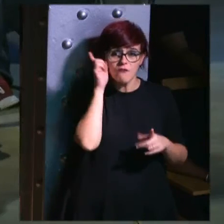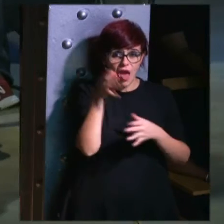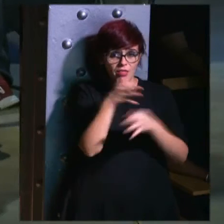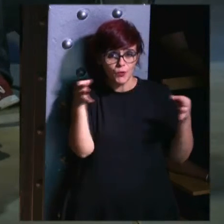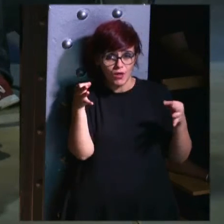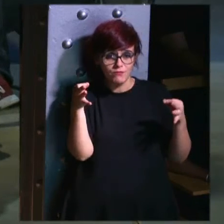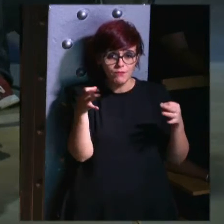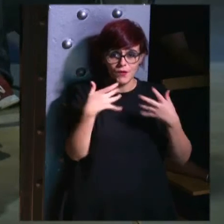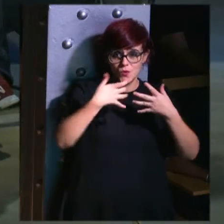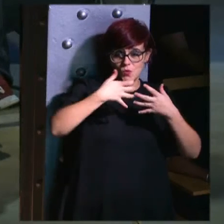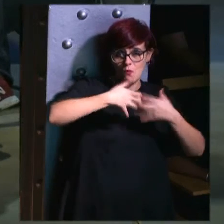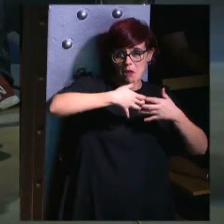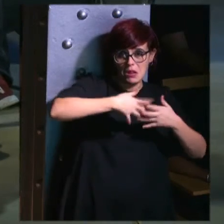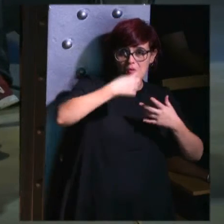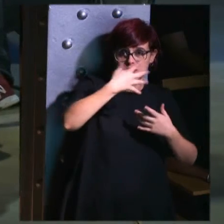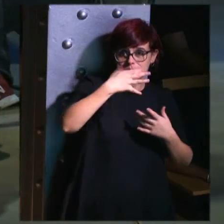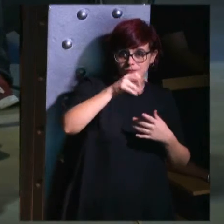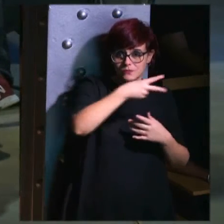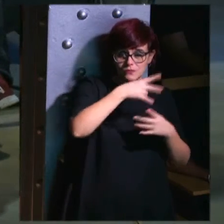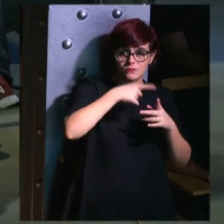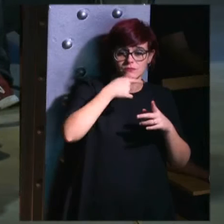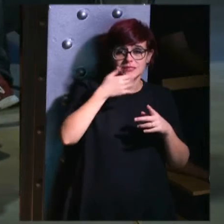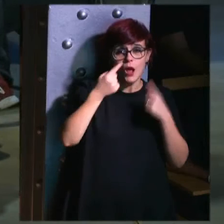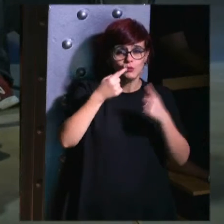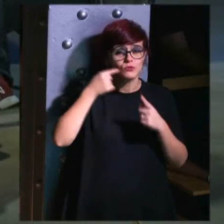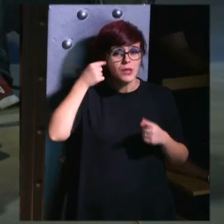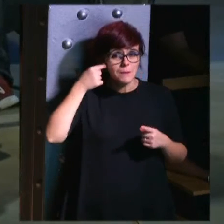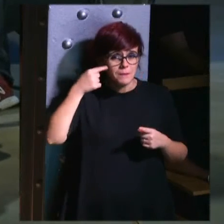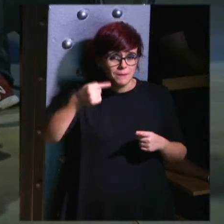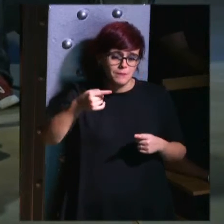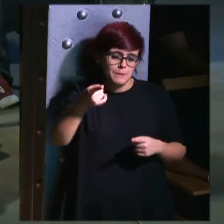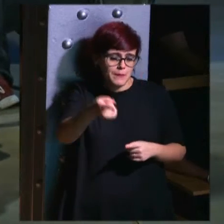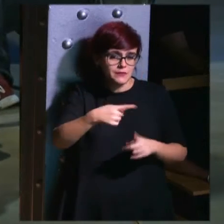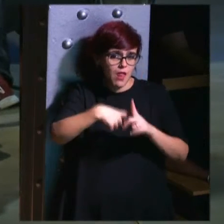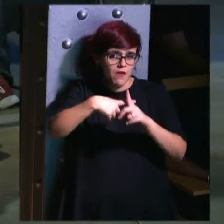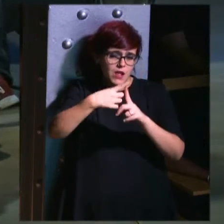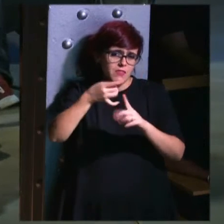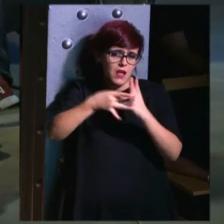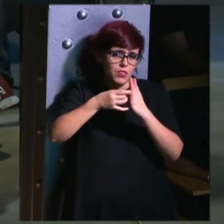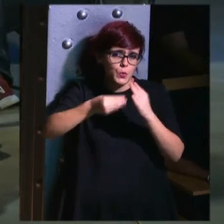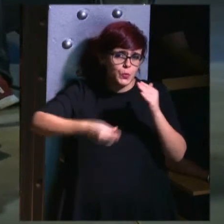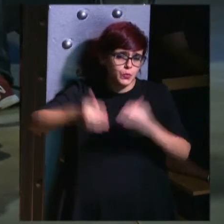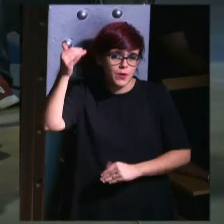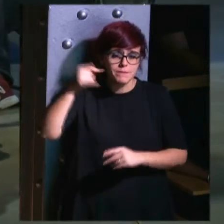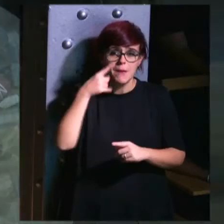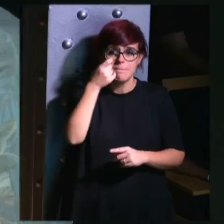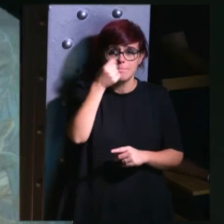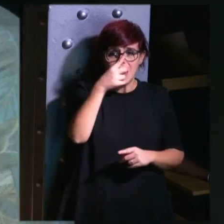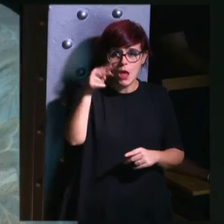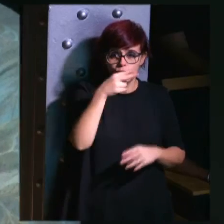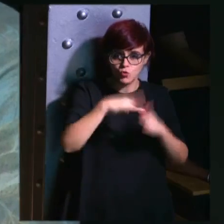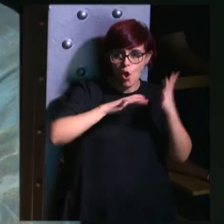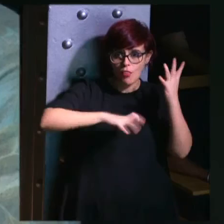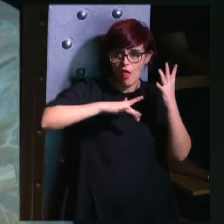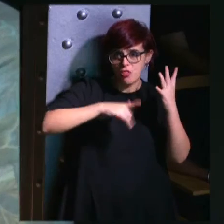se puede experimentar. Incluso los dispositivos de alta gama, que son verdaderamente espectaculares, pues por menos de 1.000 euros y un buen ordenador,